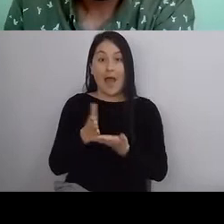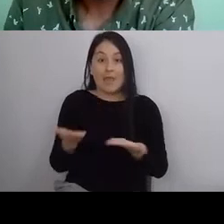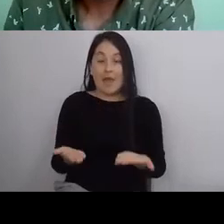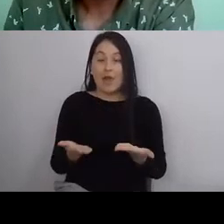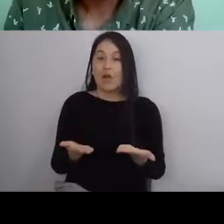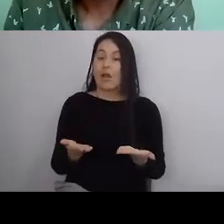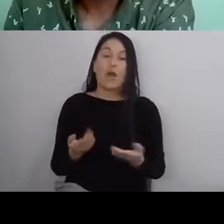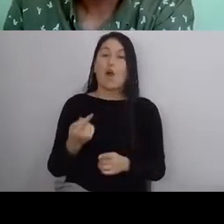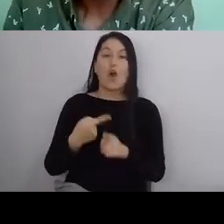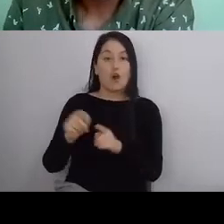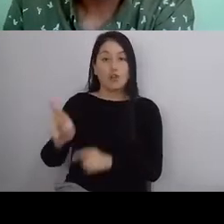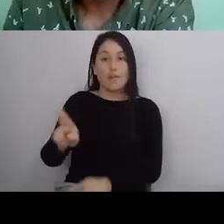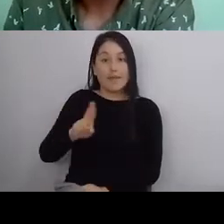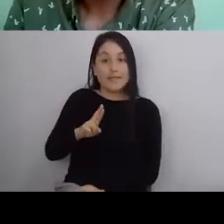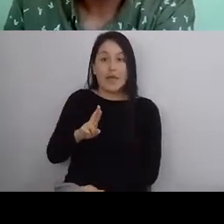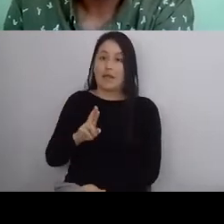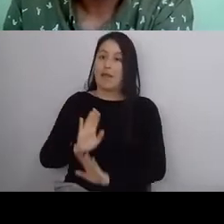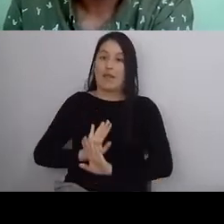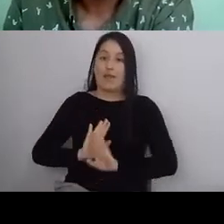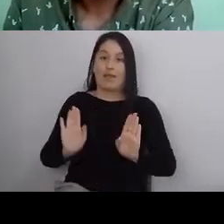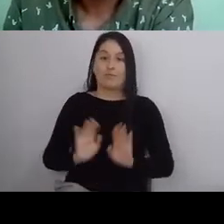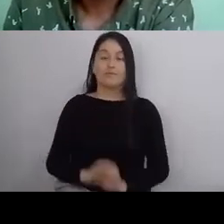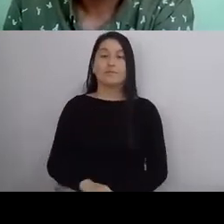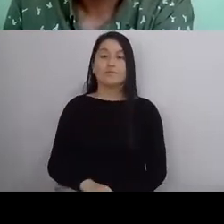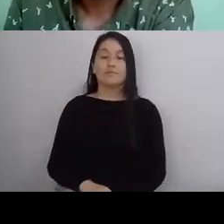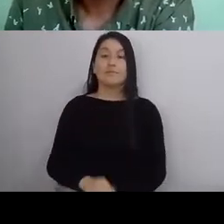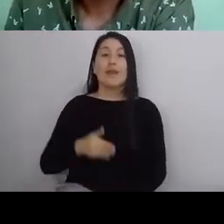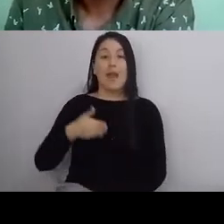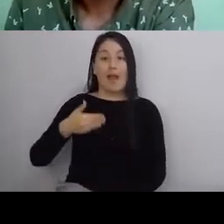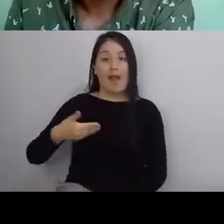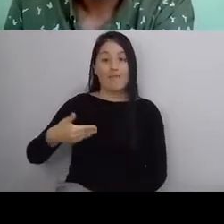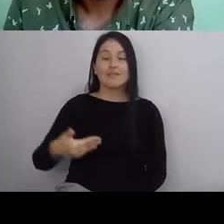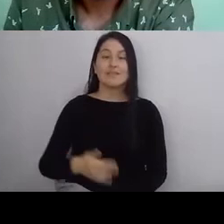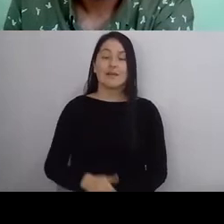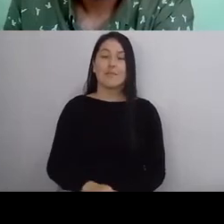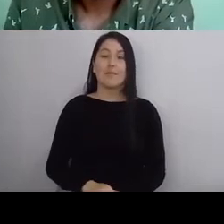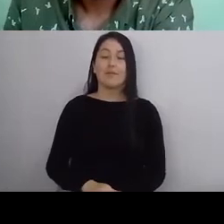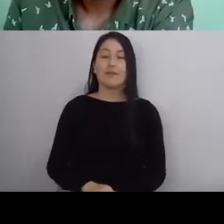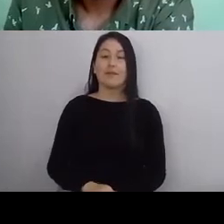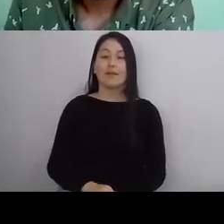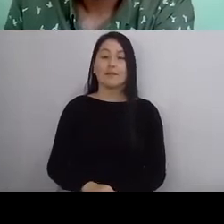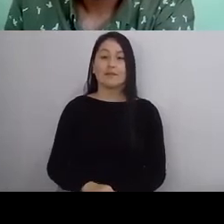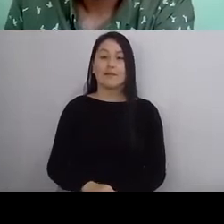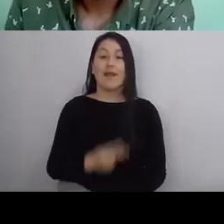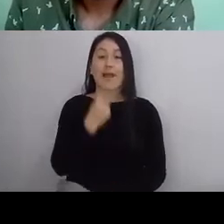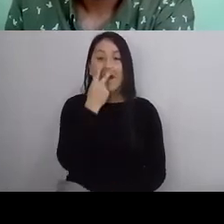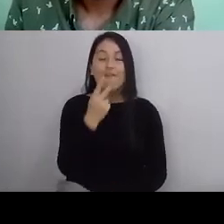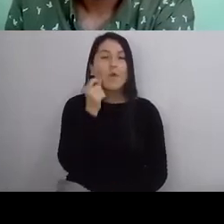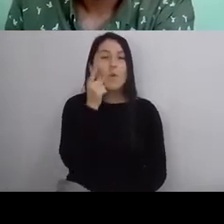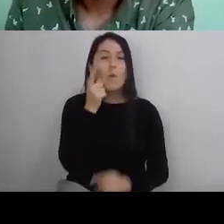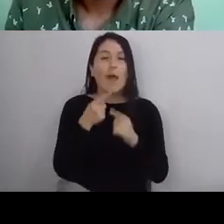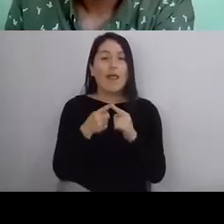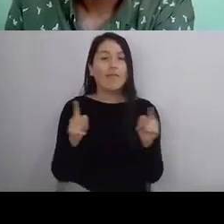otro Ya. mensaje de alguna persona. Excelente. Avancemos entonces y vamos al tiro a ver cuál es esta